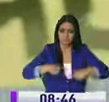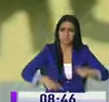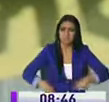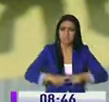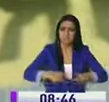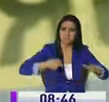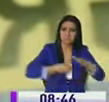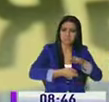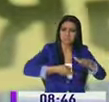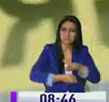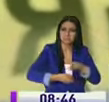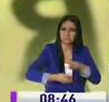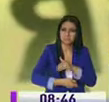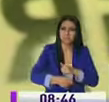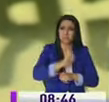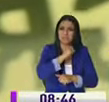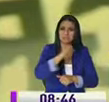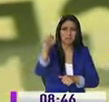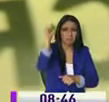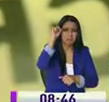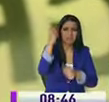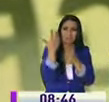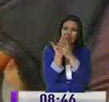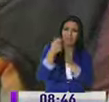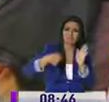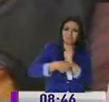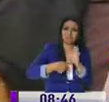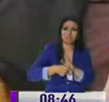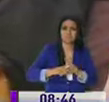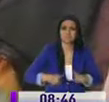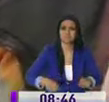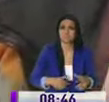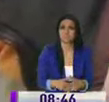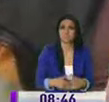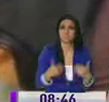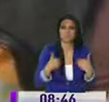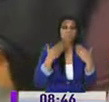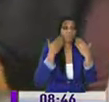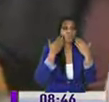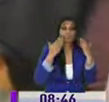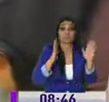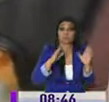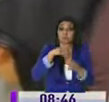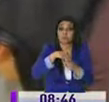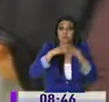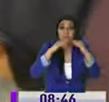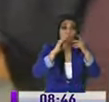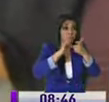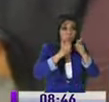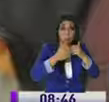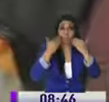entre ellos el cuello la cabeza la mano izquierda yo no sé qué pasa